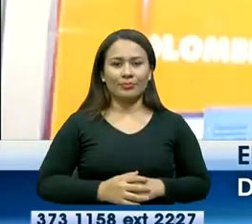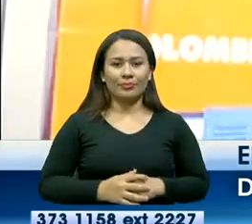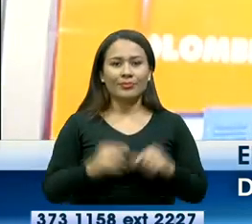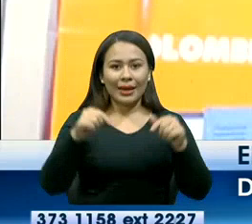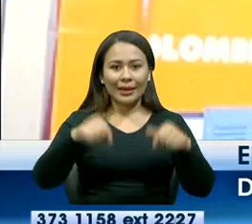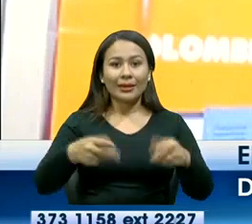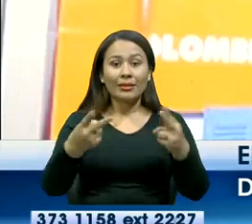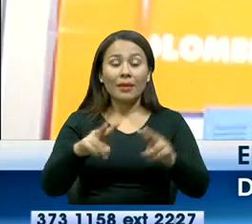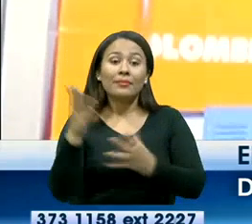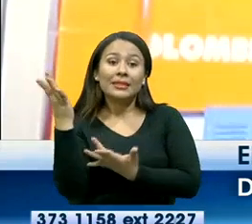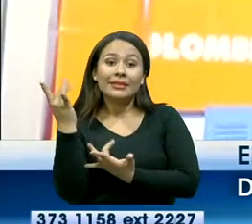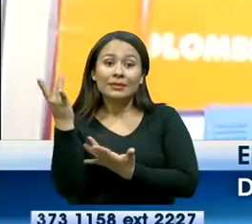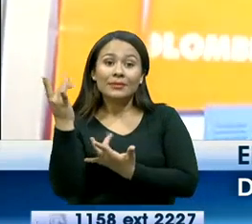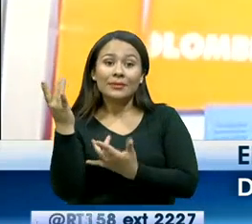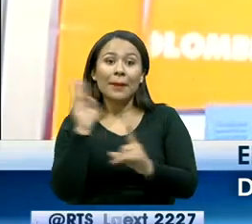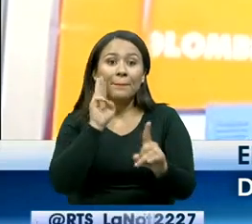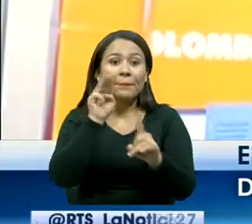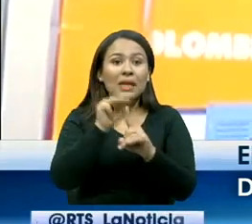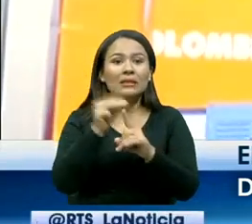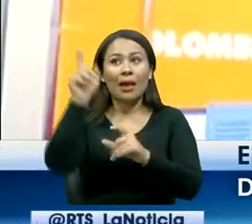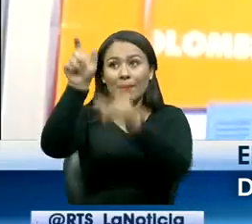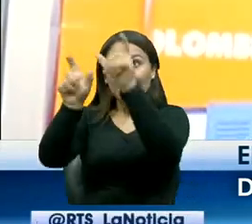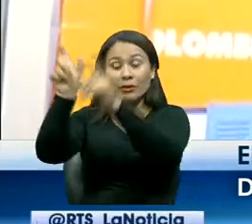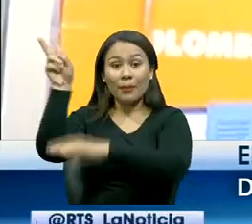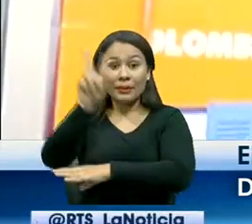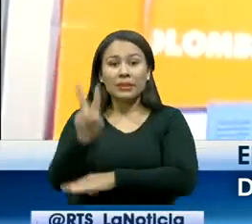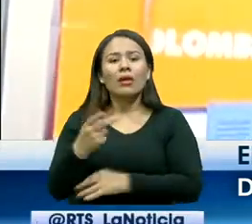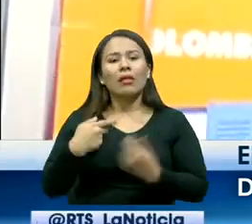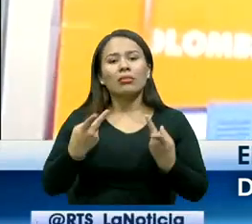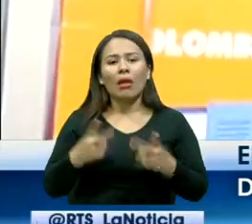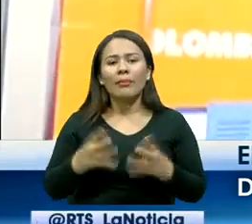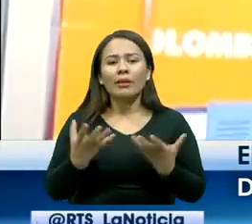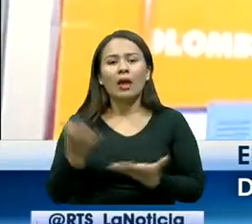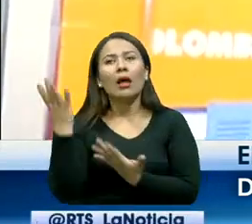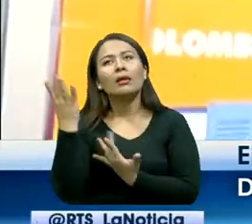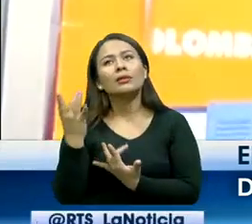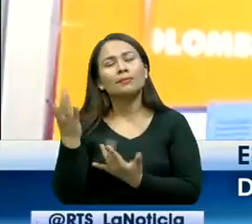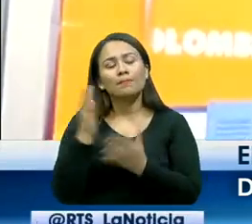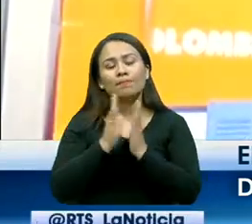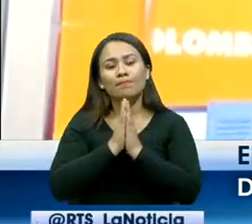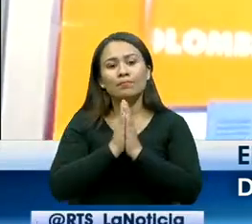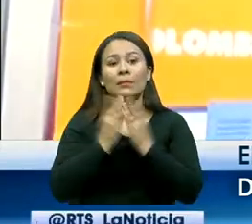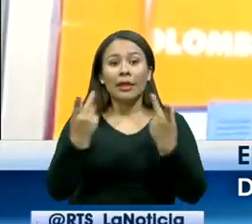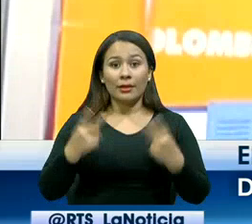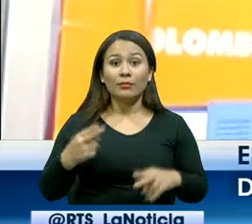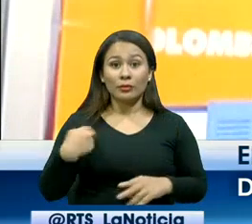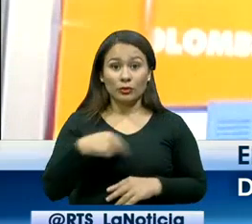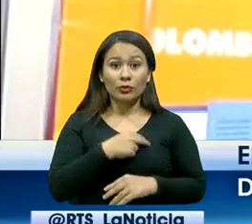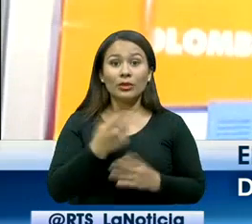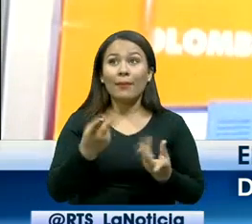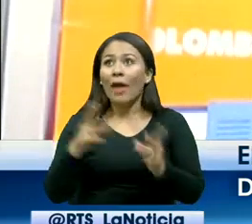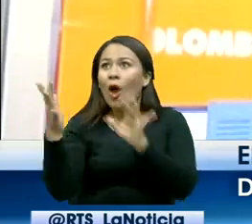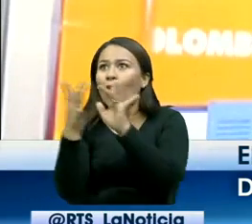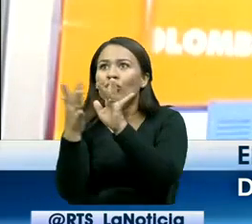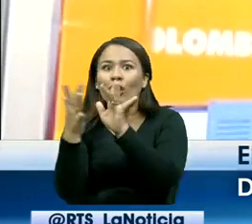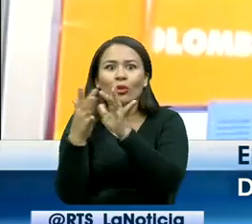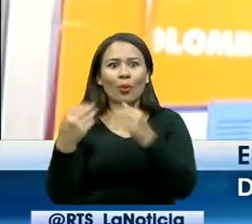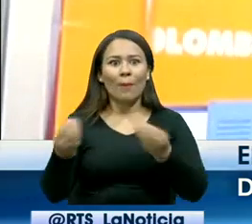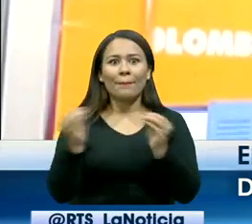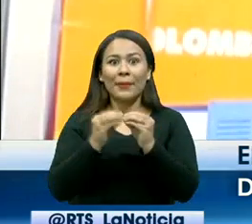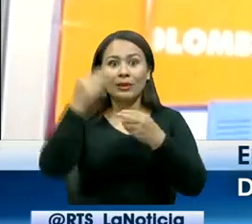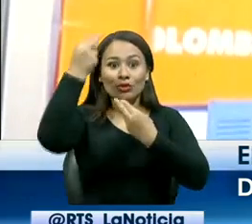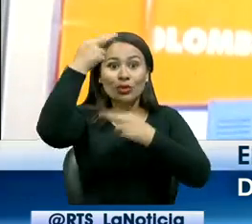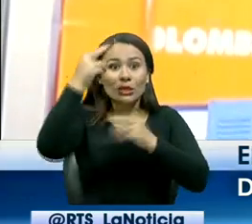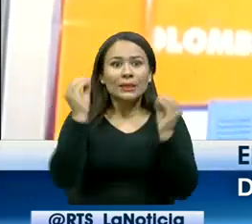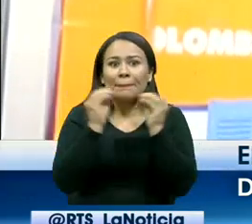también están esperando un mensaje de esperanza del Papa Francisco. Nosotros, por supuesto, estaremos al tanto de las noticias, los detalles y el